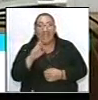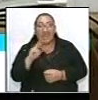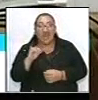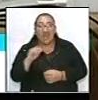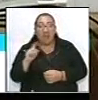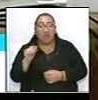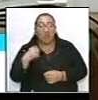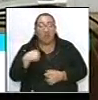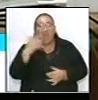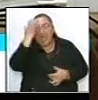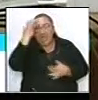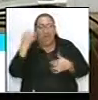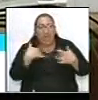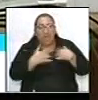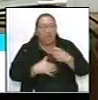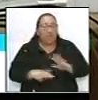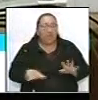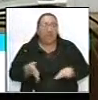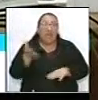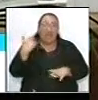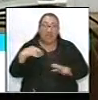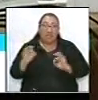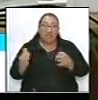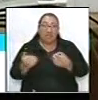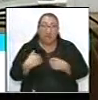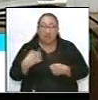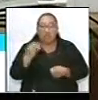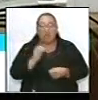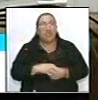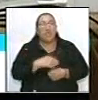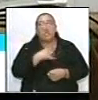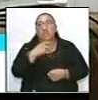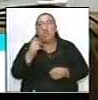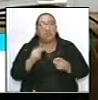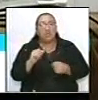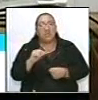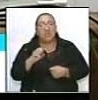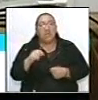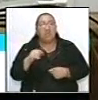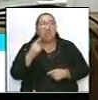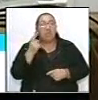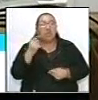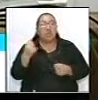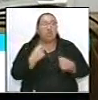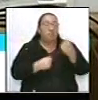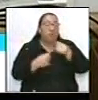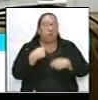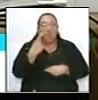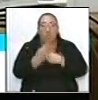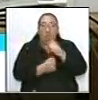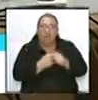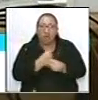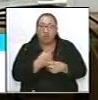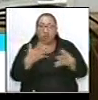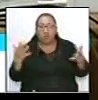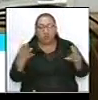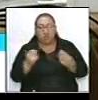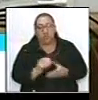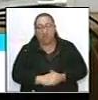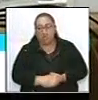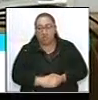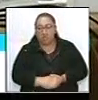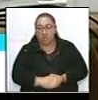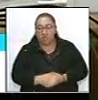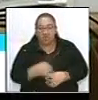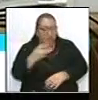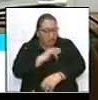estos dispositivos de protección y defensa, teníamos más de 100 serenos agredidos por año, y muchos casos muy graves, ¿no? Con